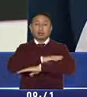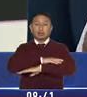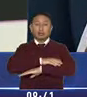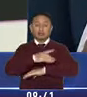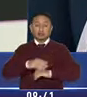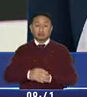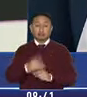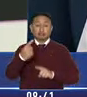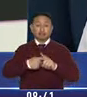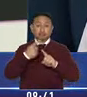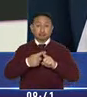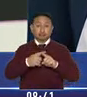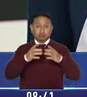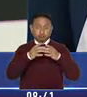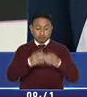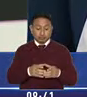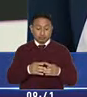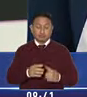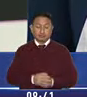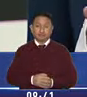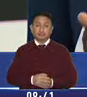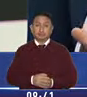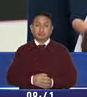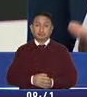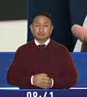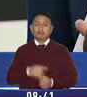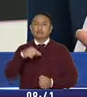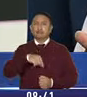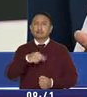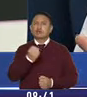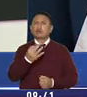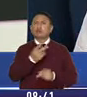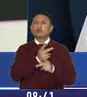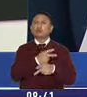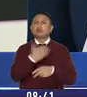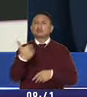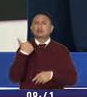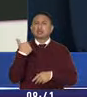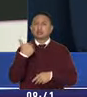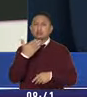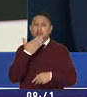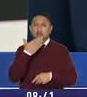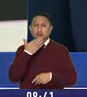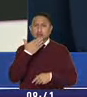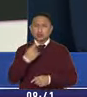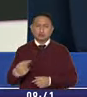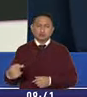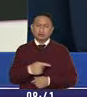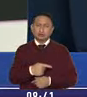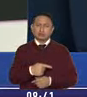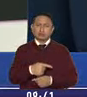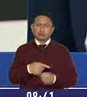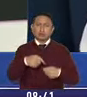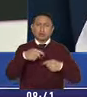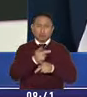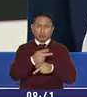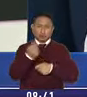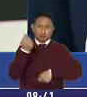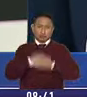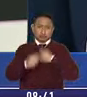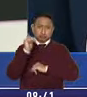de mercados para ubicar precisamente cuánta producción tenemos y cómo vamos a realizar la exportación a